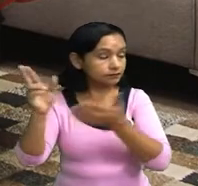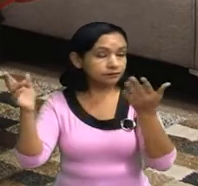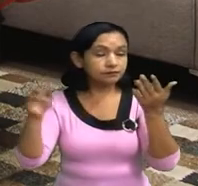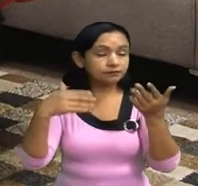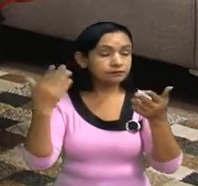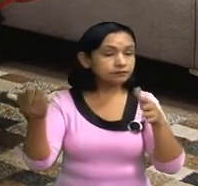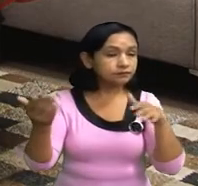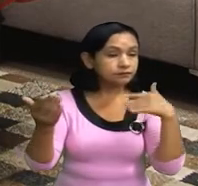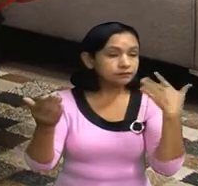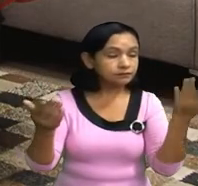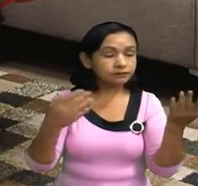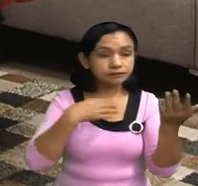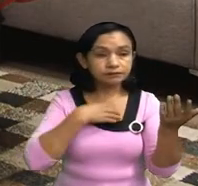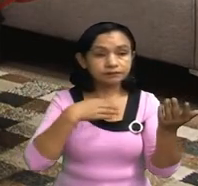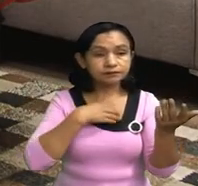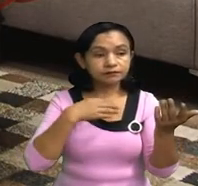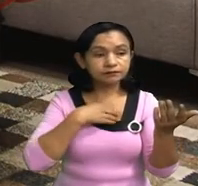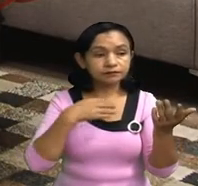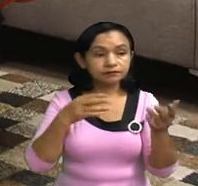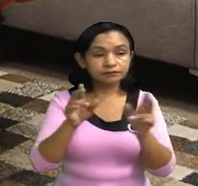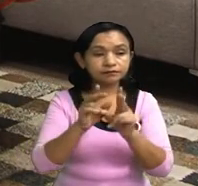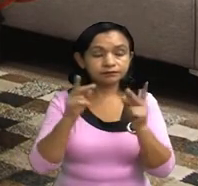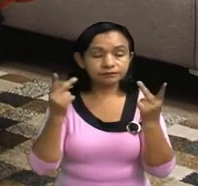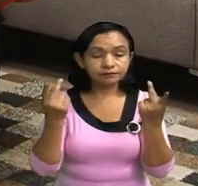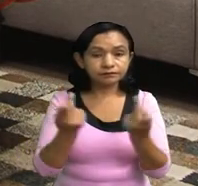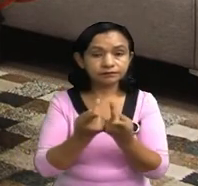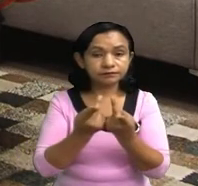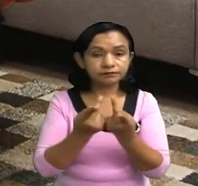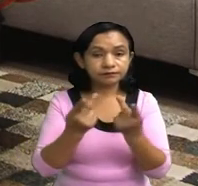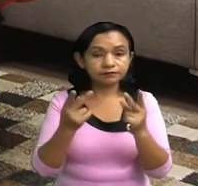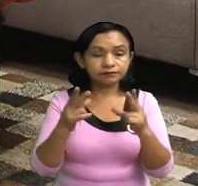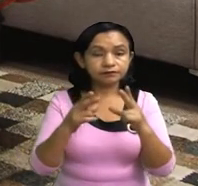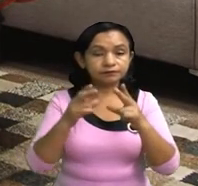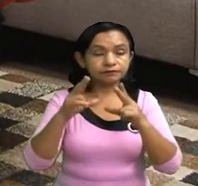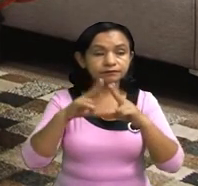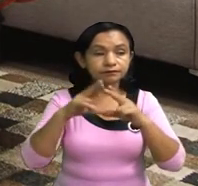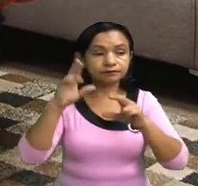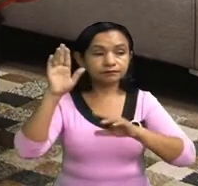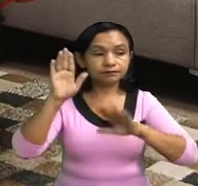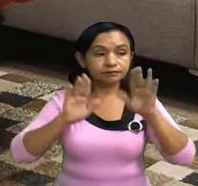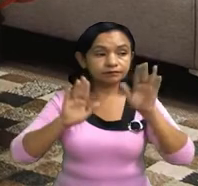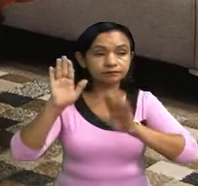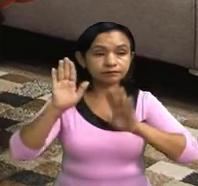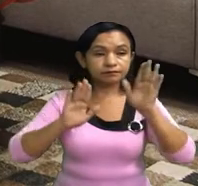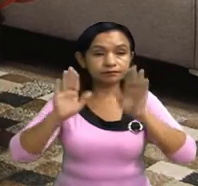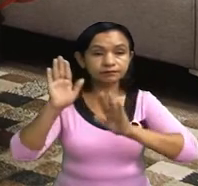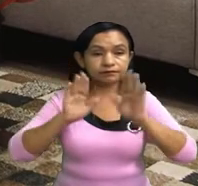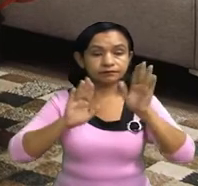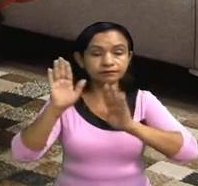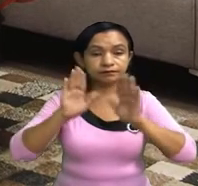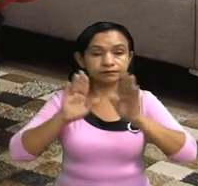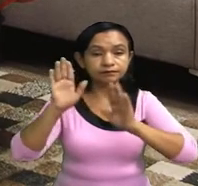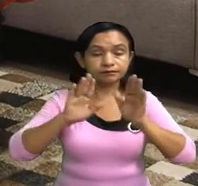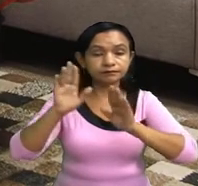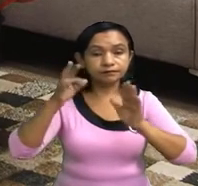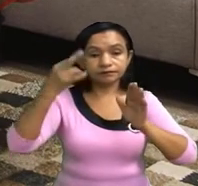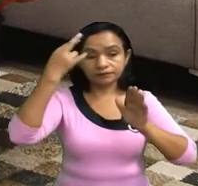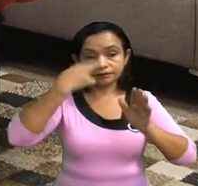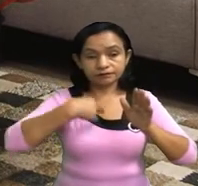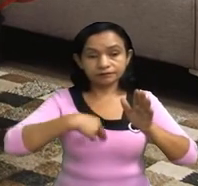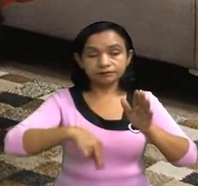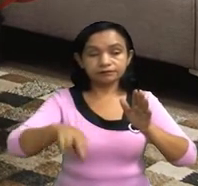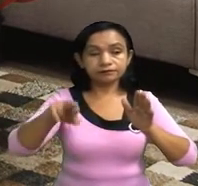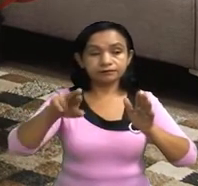es la opinión del pueblo nicaragüense sobre su participación en la religión católica